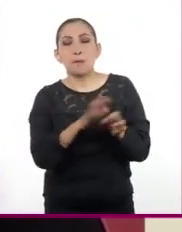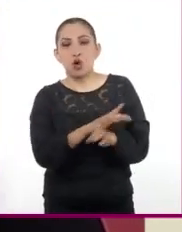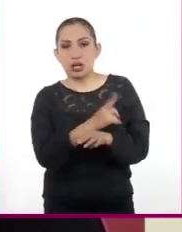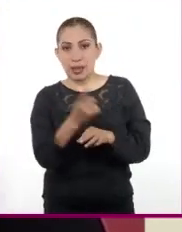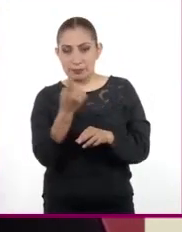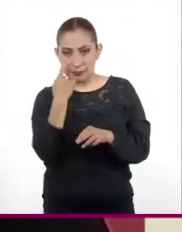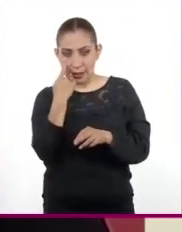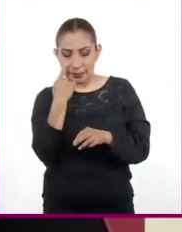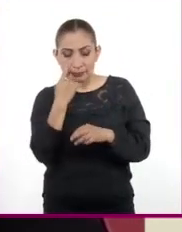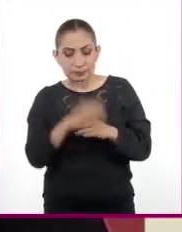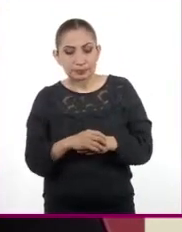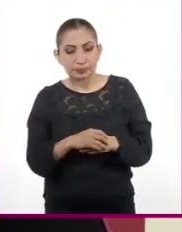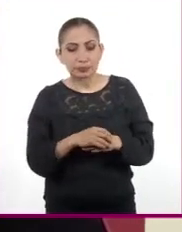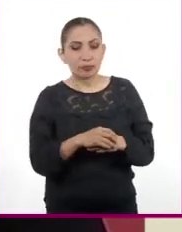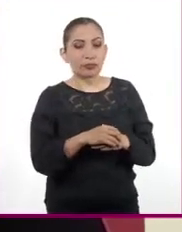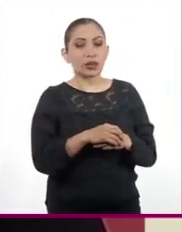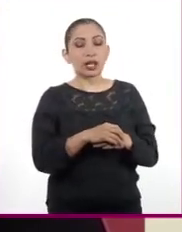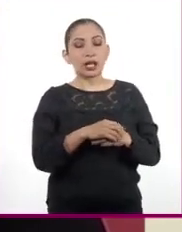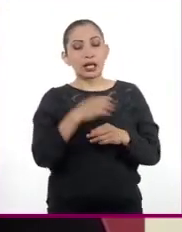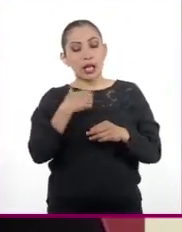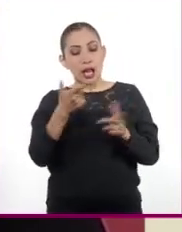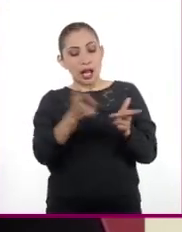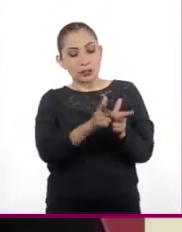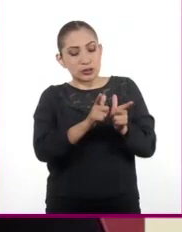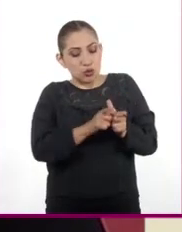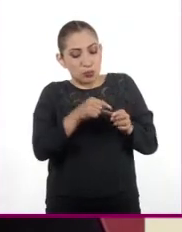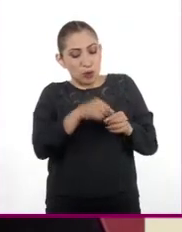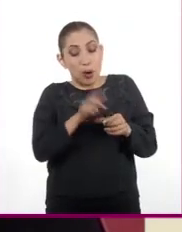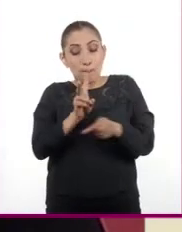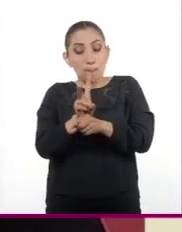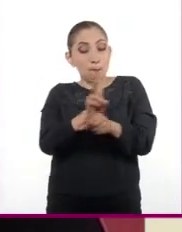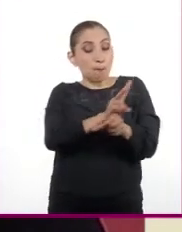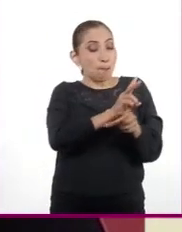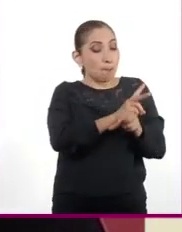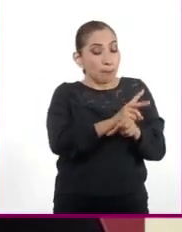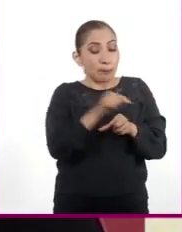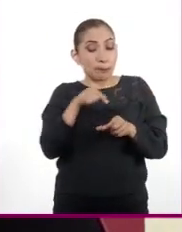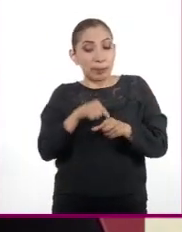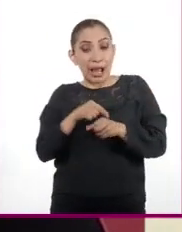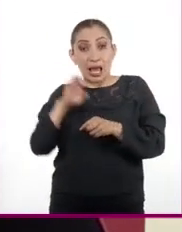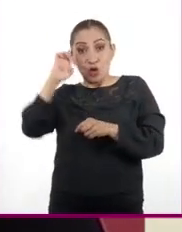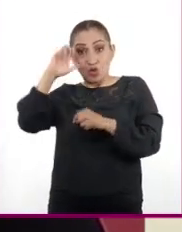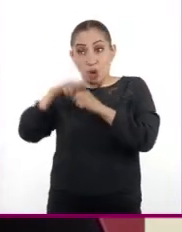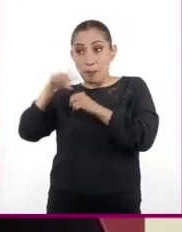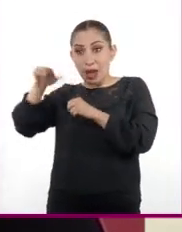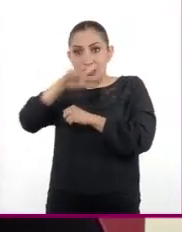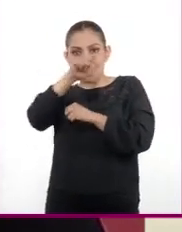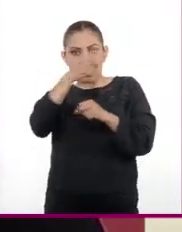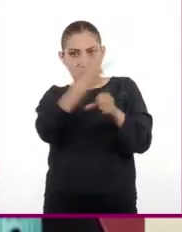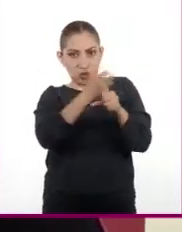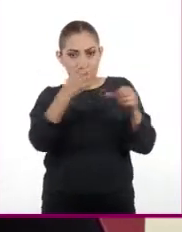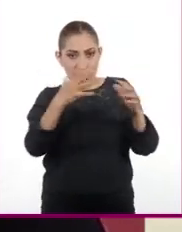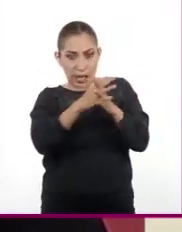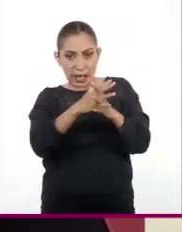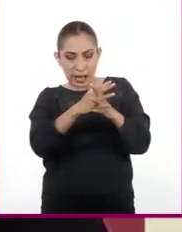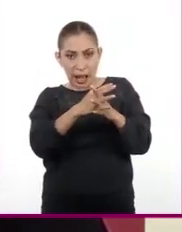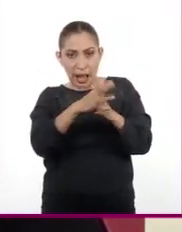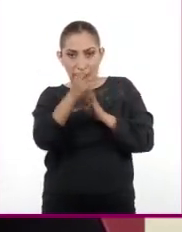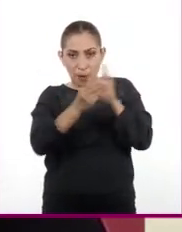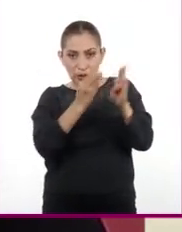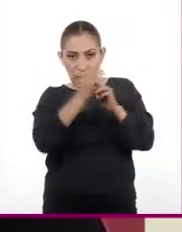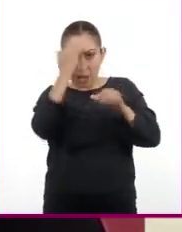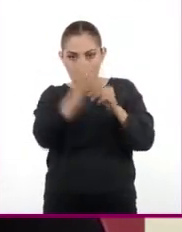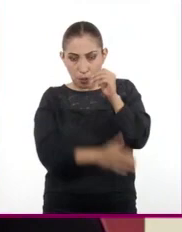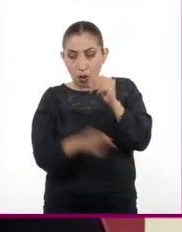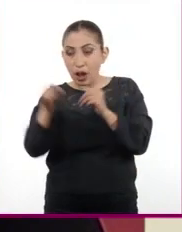diversas razones. Existen los primeros observatorios que surgen sobre todo en Europa después de la Segunda Guerra Mundial.